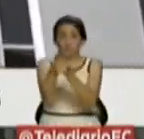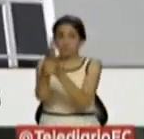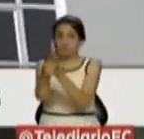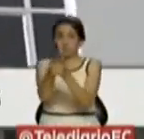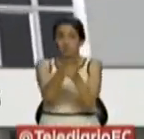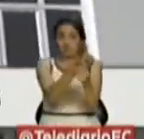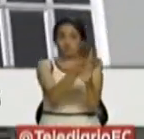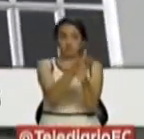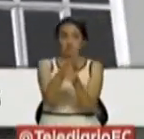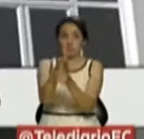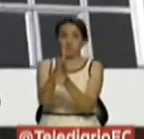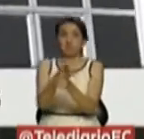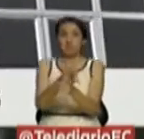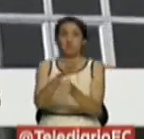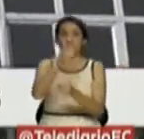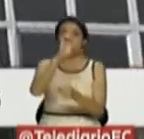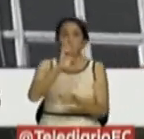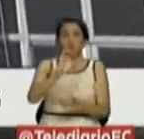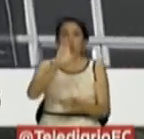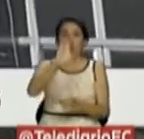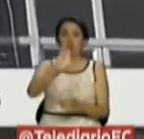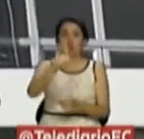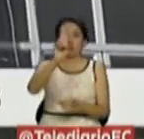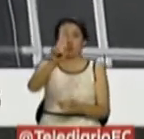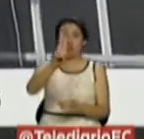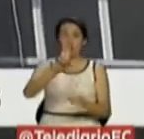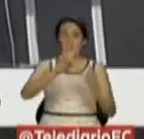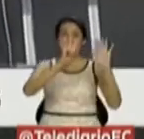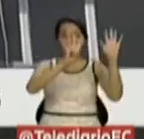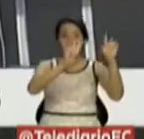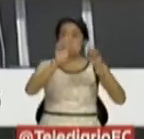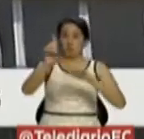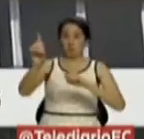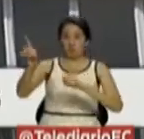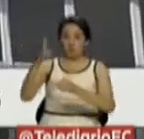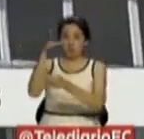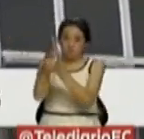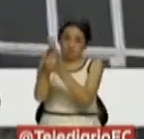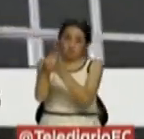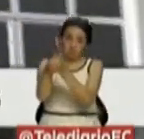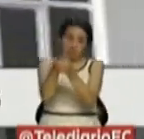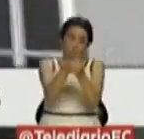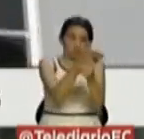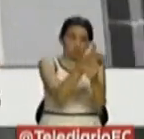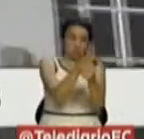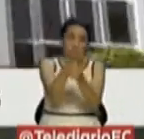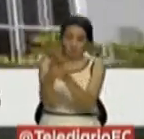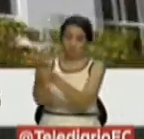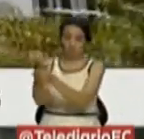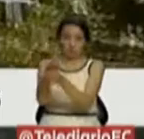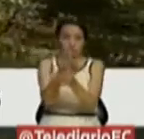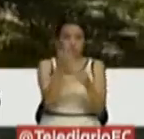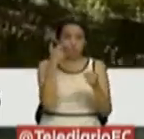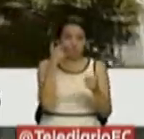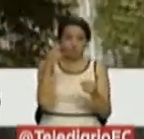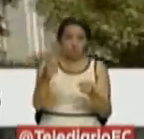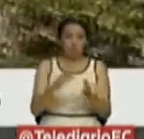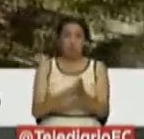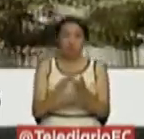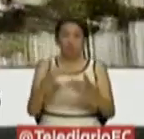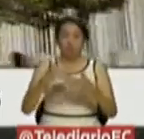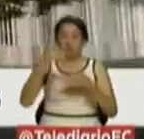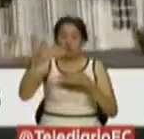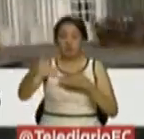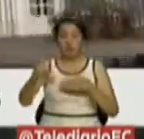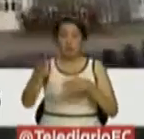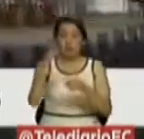el sistema de vigilancia EQ911. Ahí vemos dos cámaras que están instaladas, que tienen línea de vista sobre la puerta